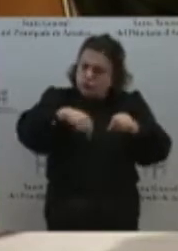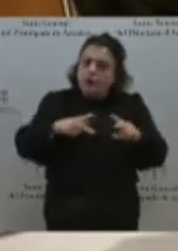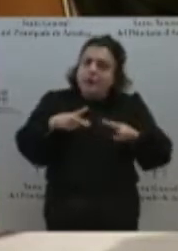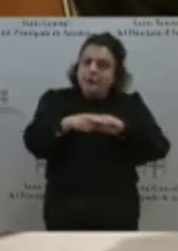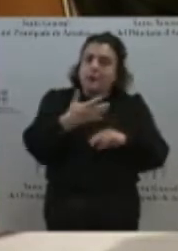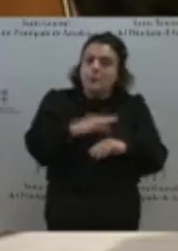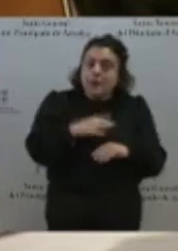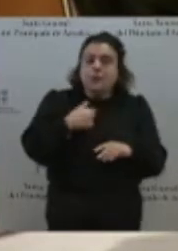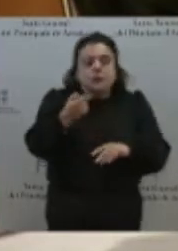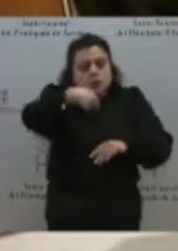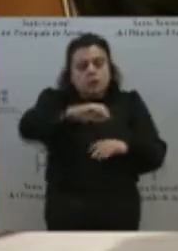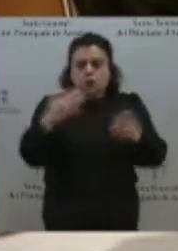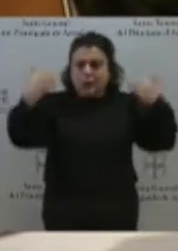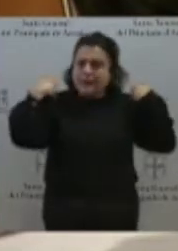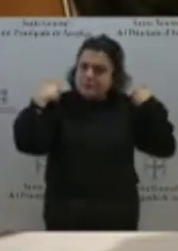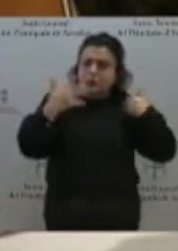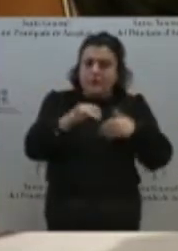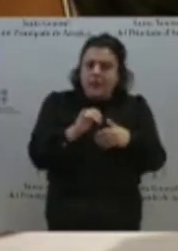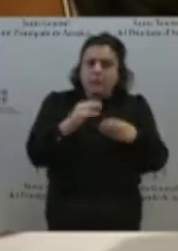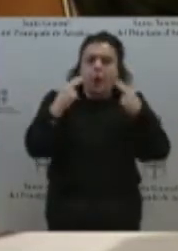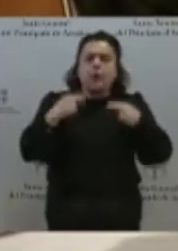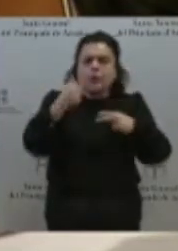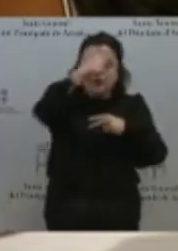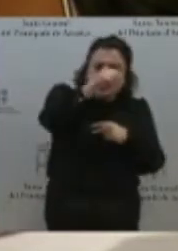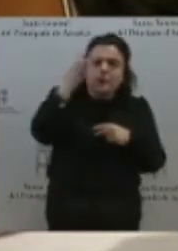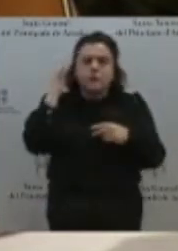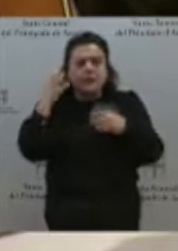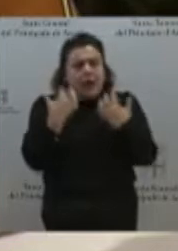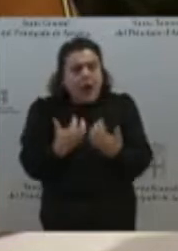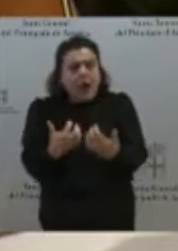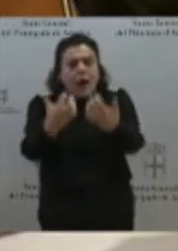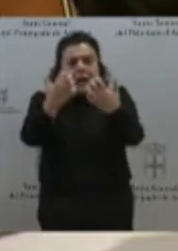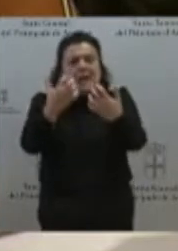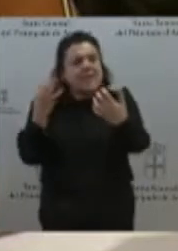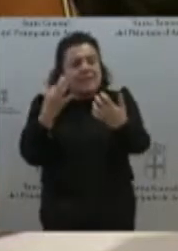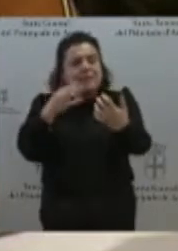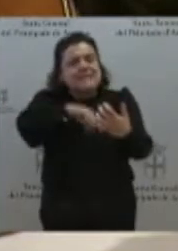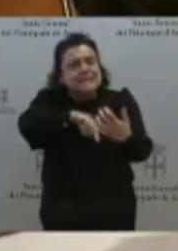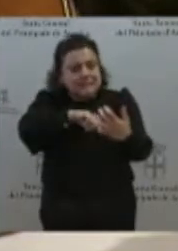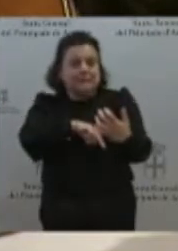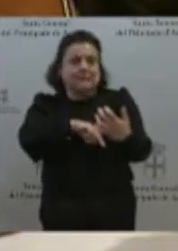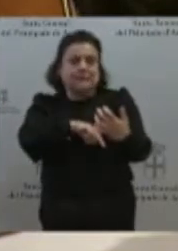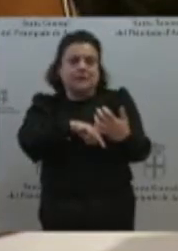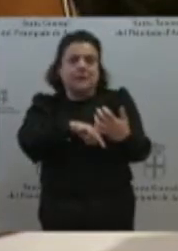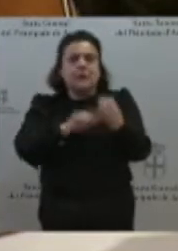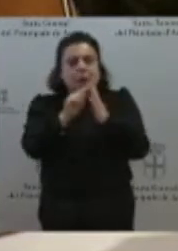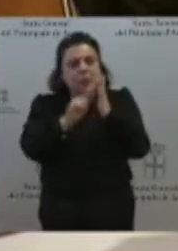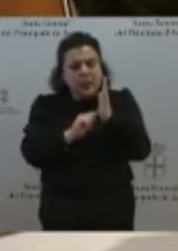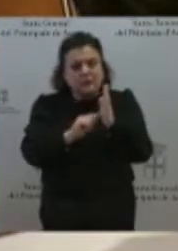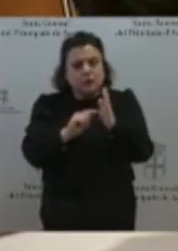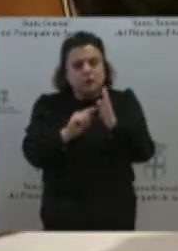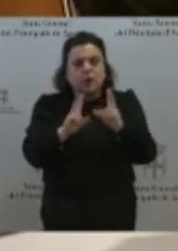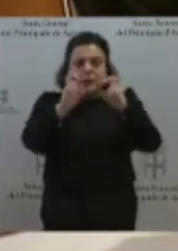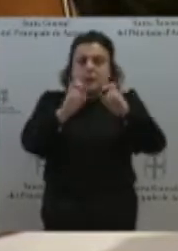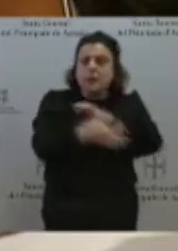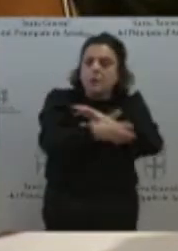esta Cámara tenemos que sentirnos interpelados por los datos sobre provitud y desigualdad. Quien piense que este es un